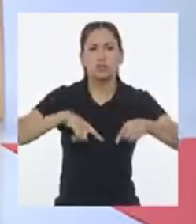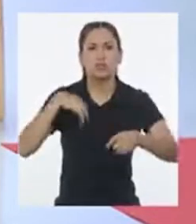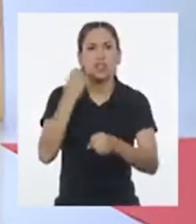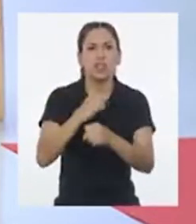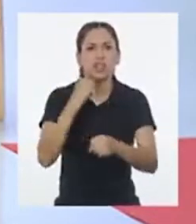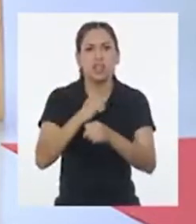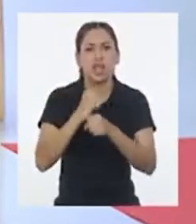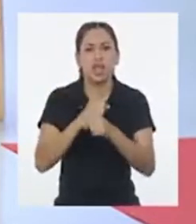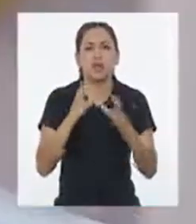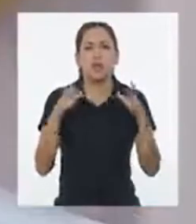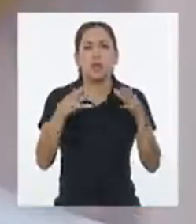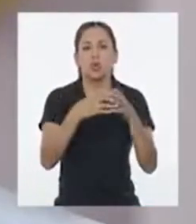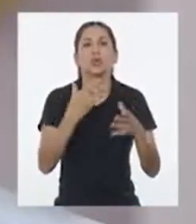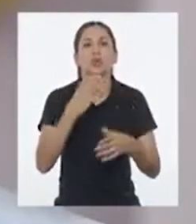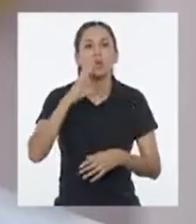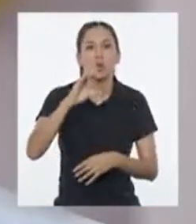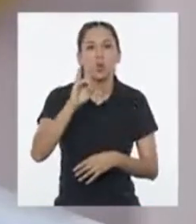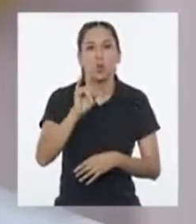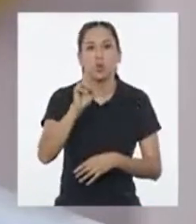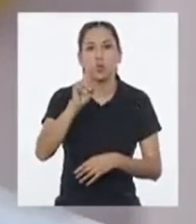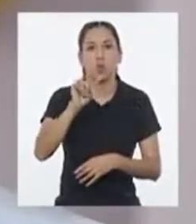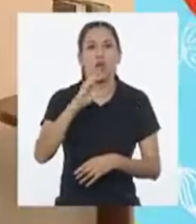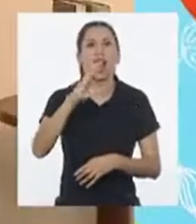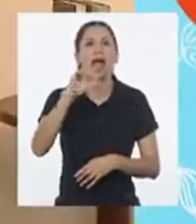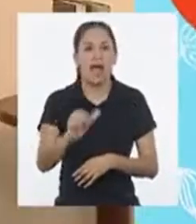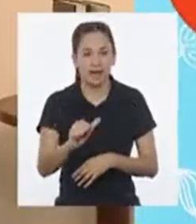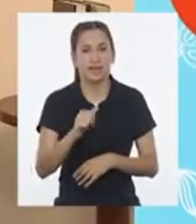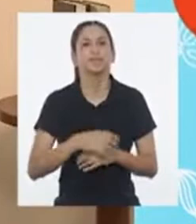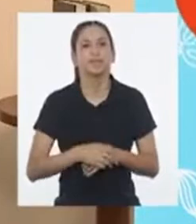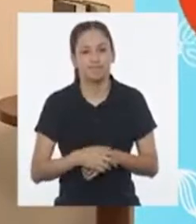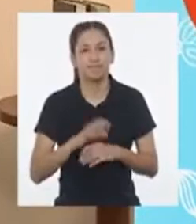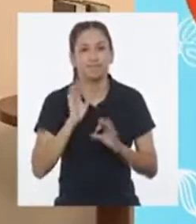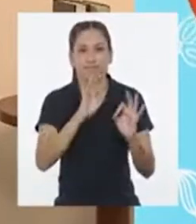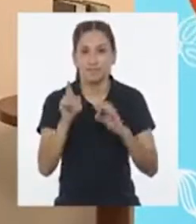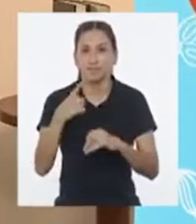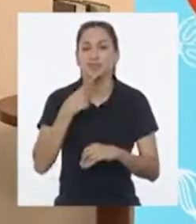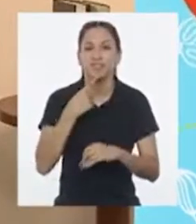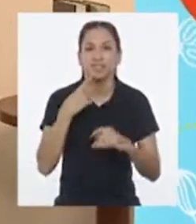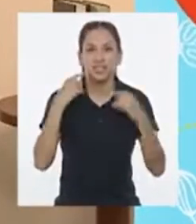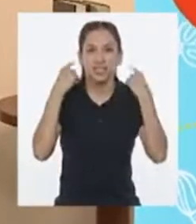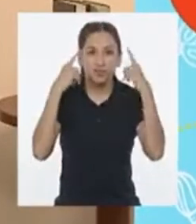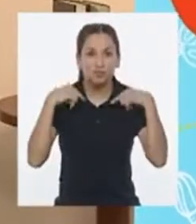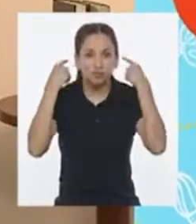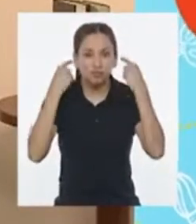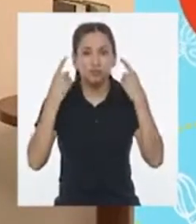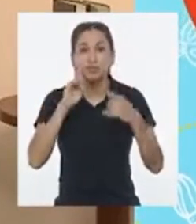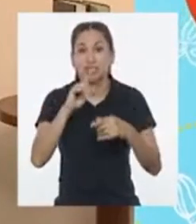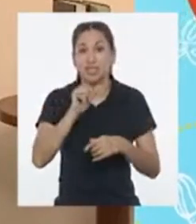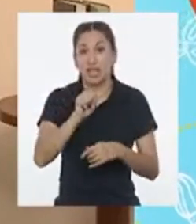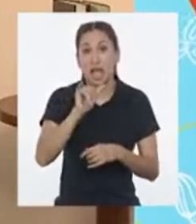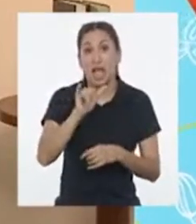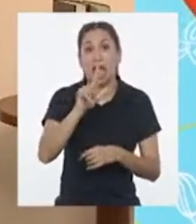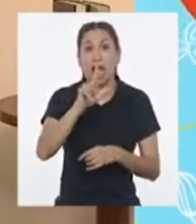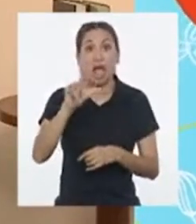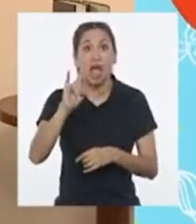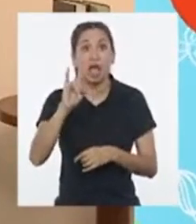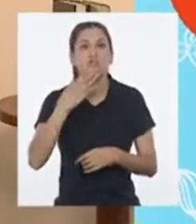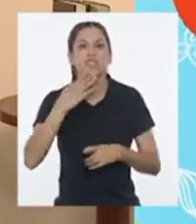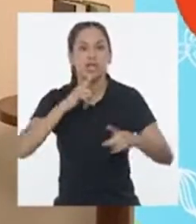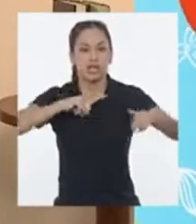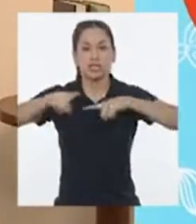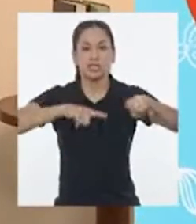de la población? El curaca. Como dice Tosinocútec, los Ayllus